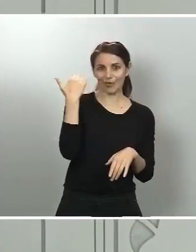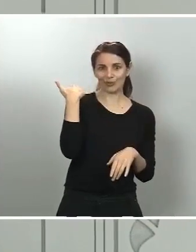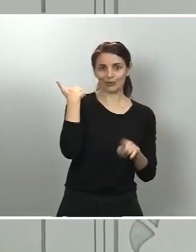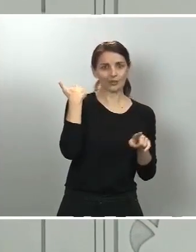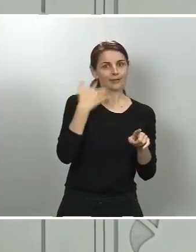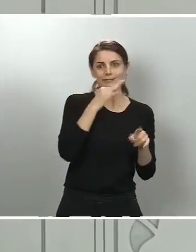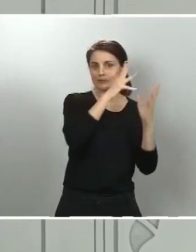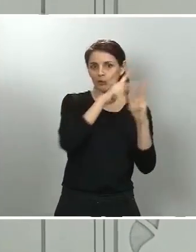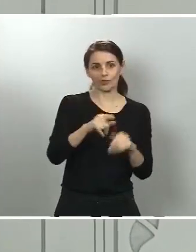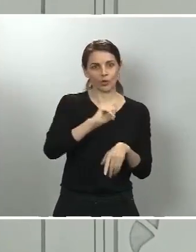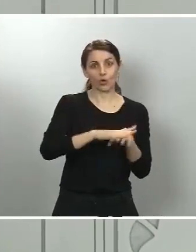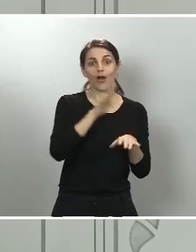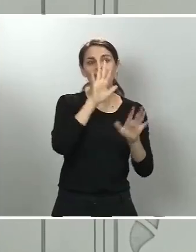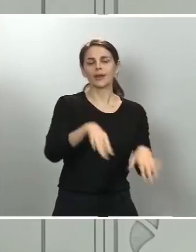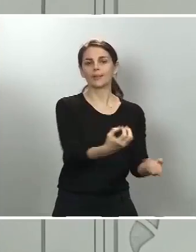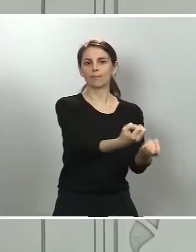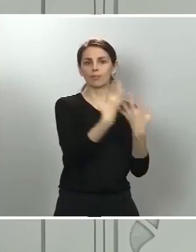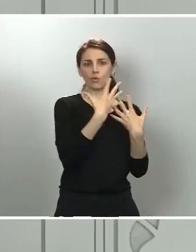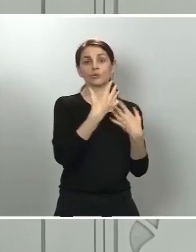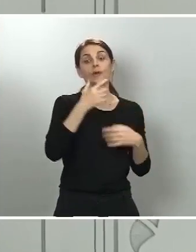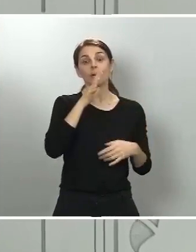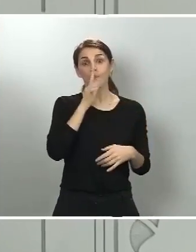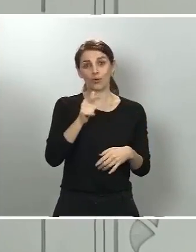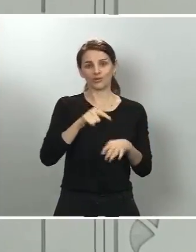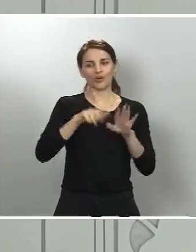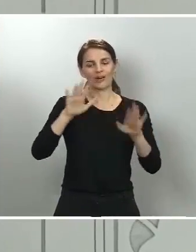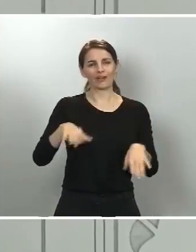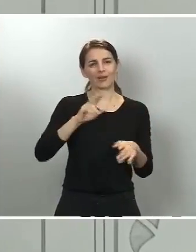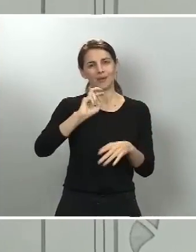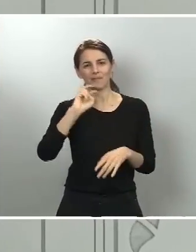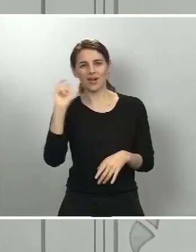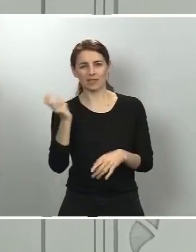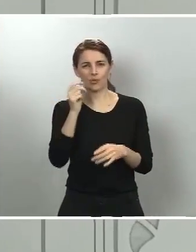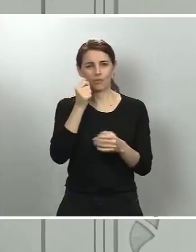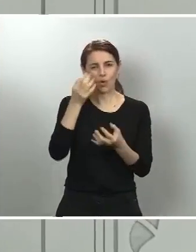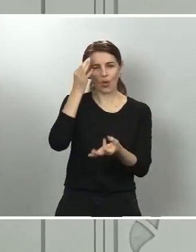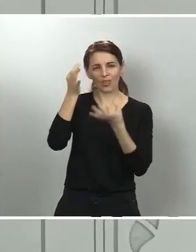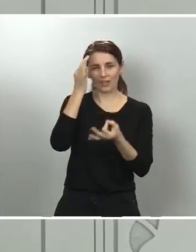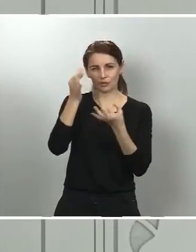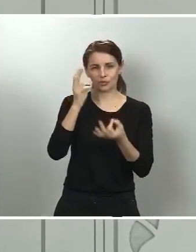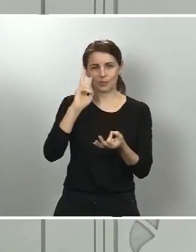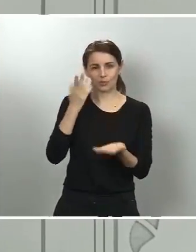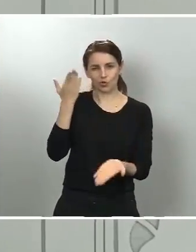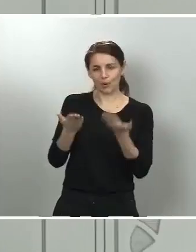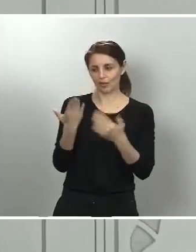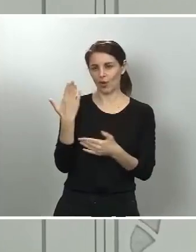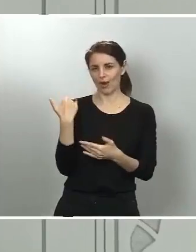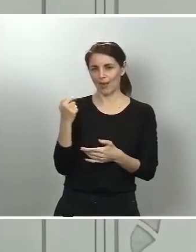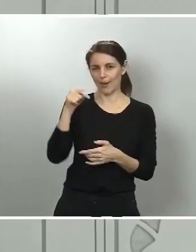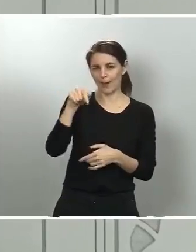variación en el total que si hacemos las restas entre ayer y hoy aunque no coincidan exactamente los datos